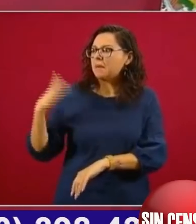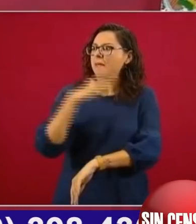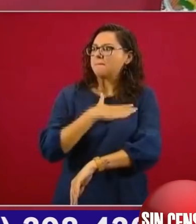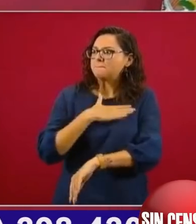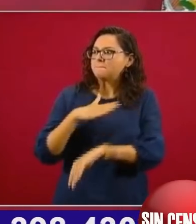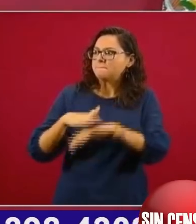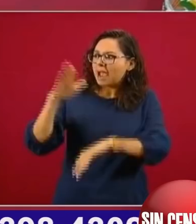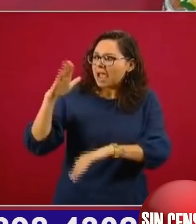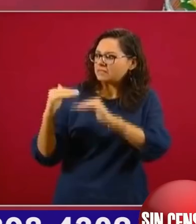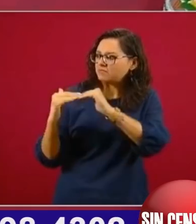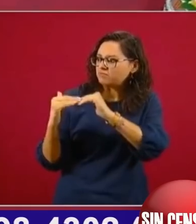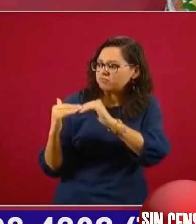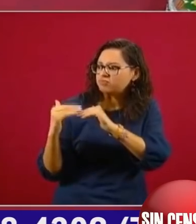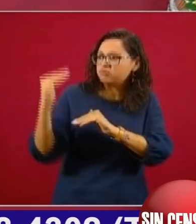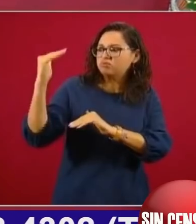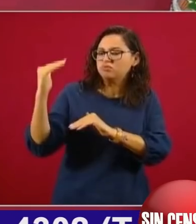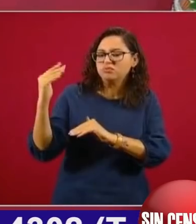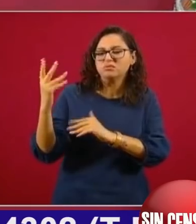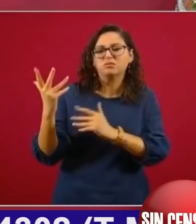El año pasado